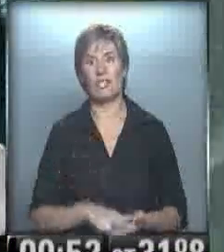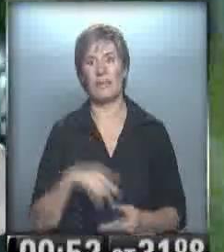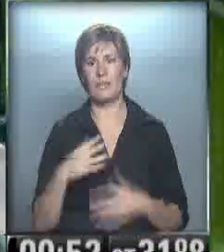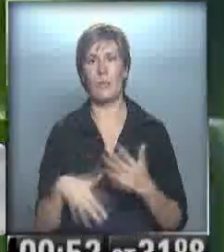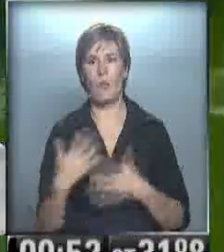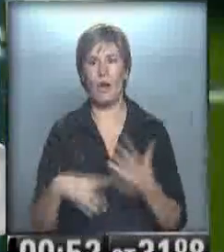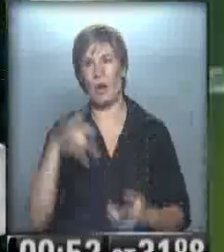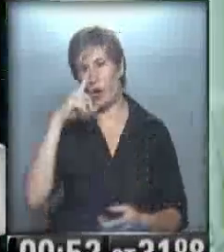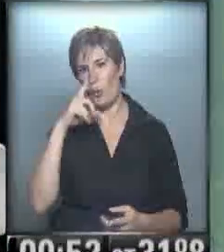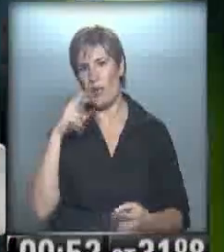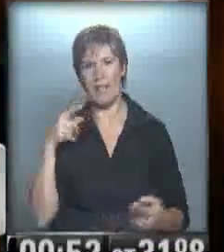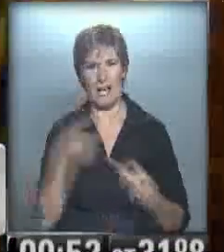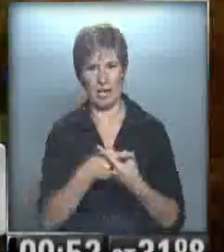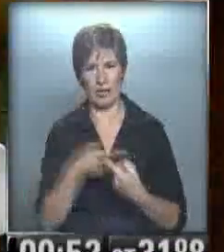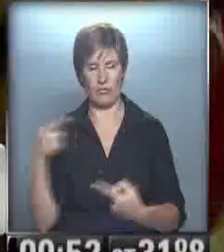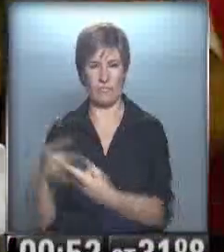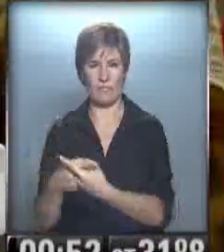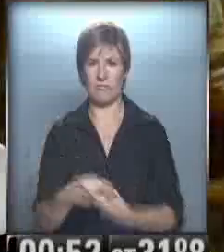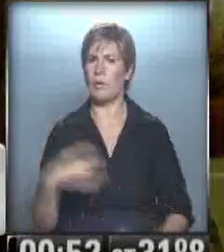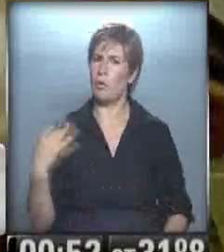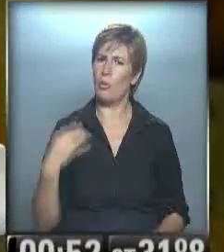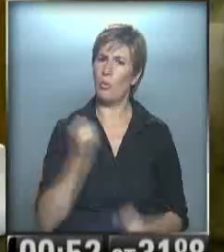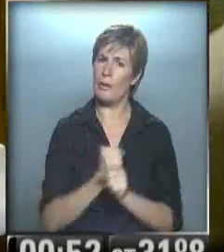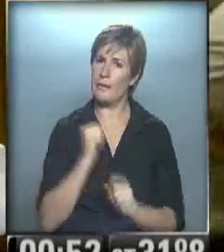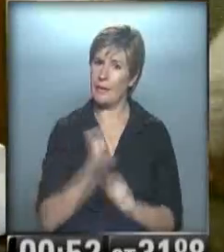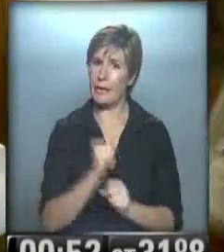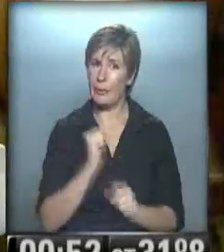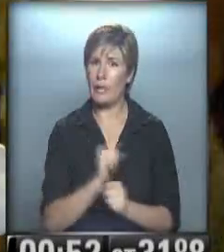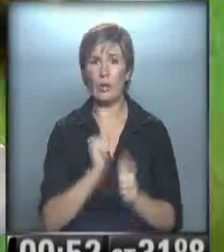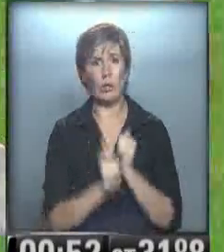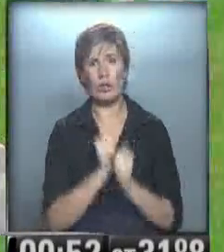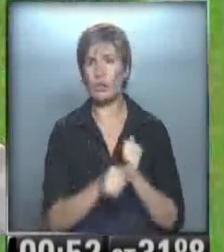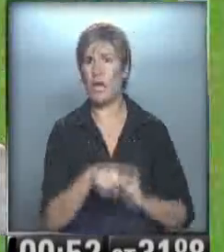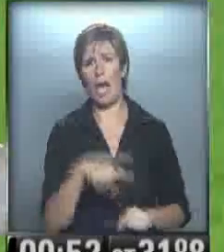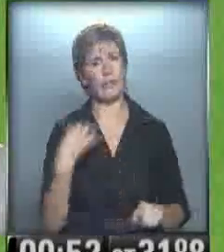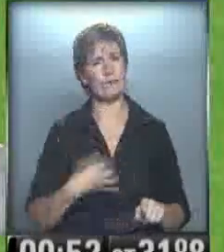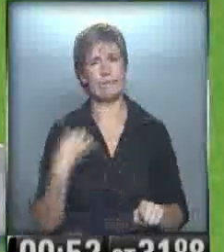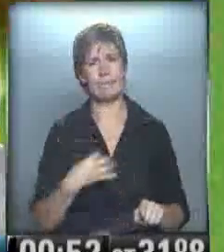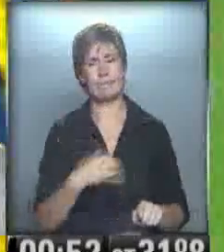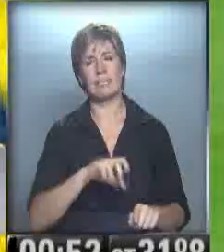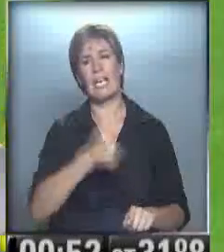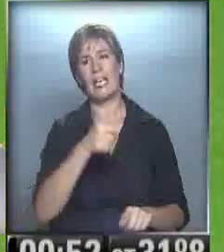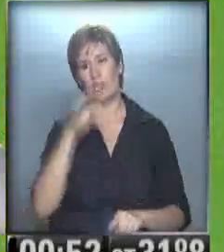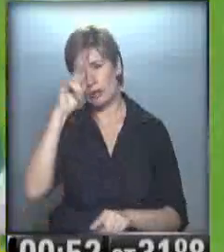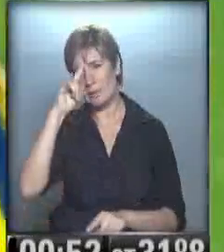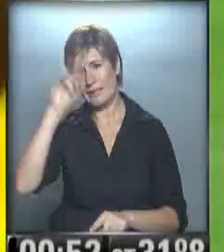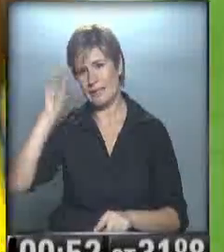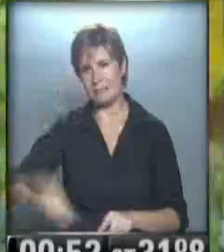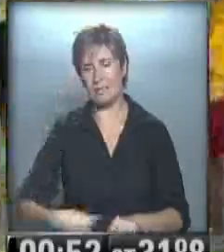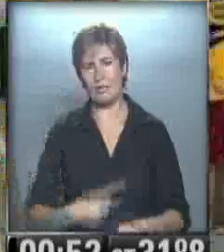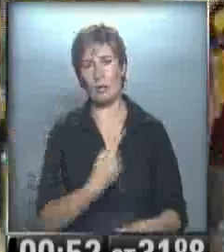Buen trabajo, buena preparación del equipo de Miguel Ángel Russo. Rosario Central le ganó a Independiente por